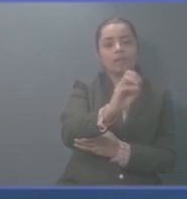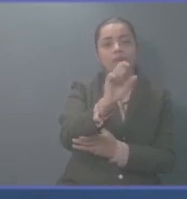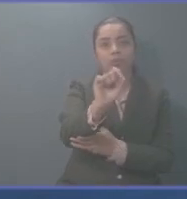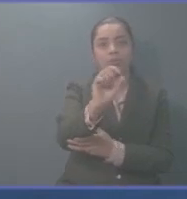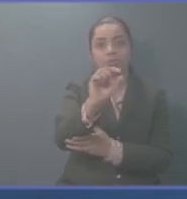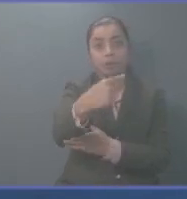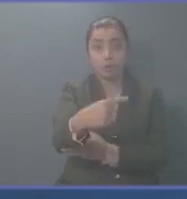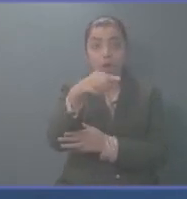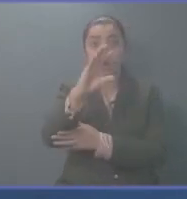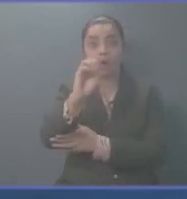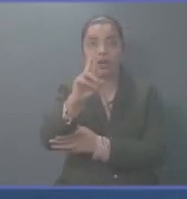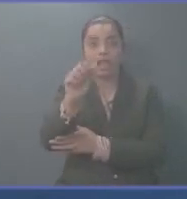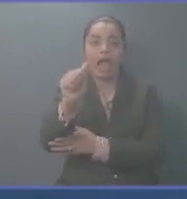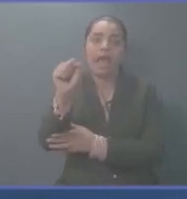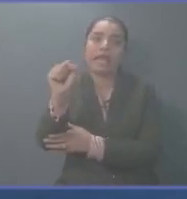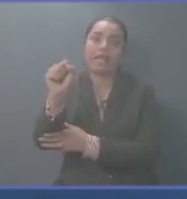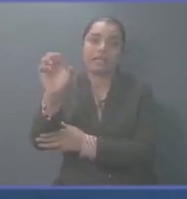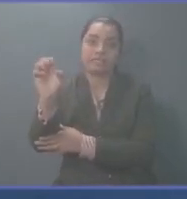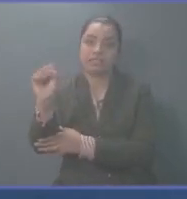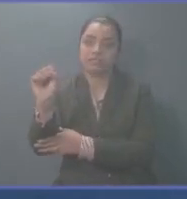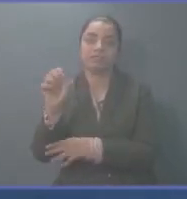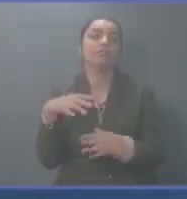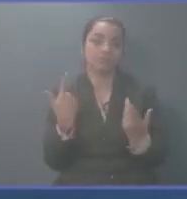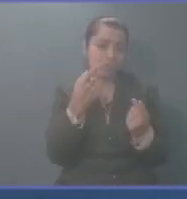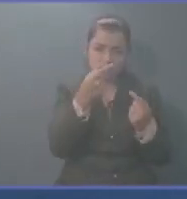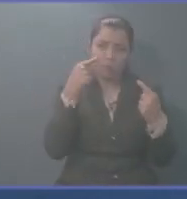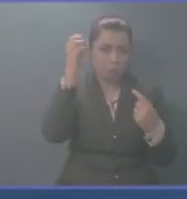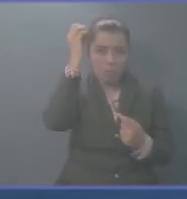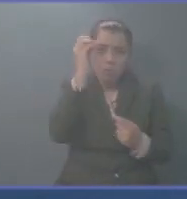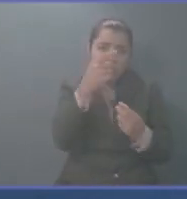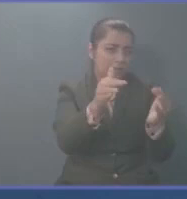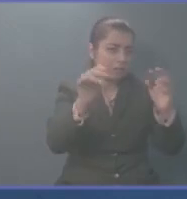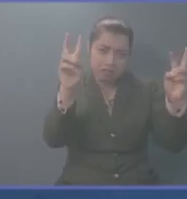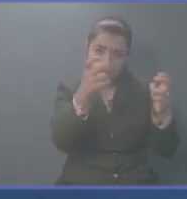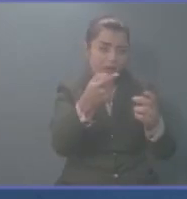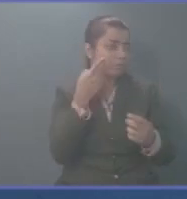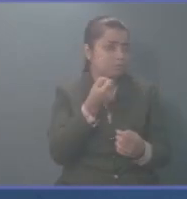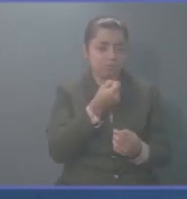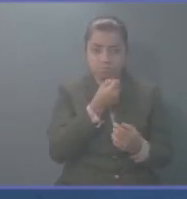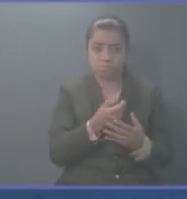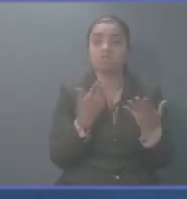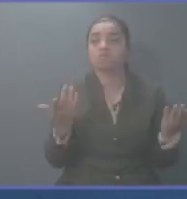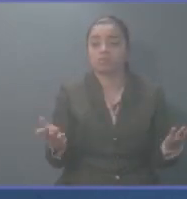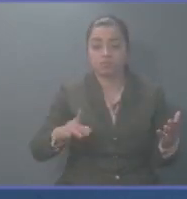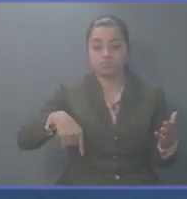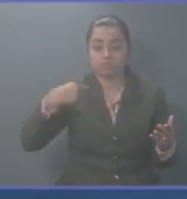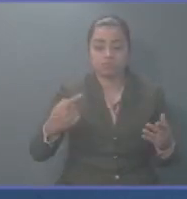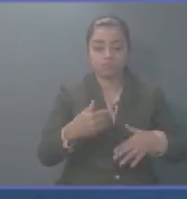@Emilio_Correa_S. Ahí usted puede saber todos los puntos de vista que tiene respecto a diferentes temas. Así cerramos Foro Legislativo. La invitación para que mañana